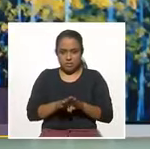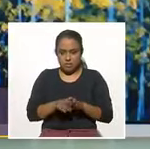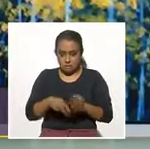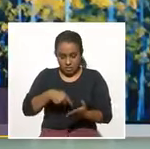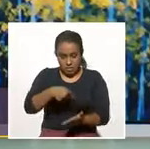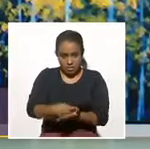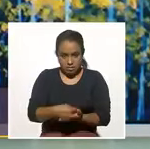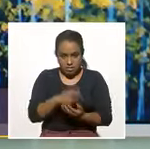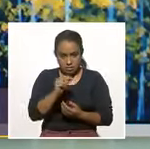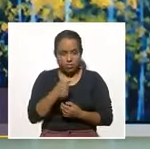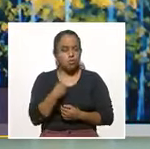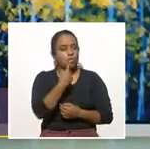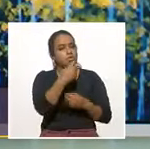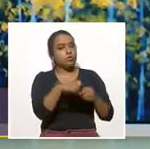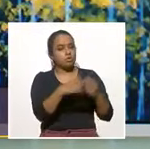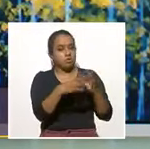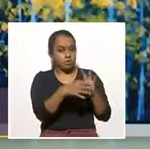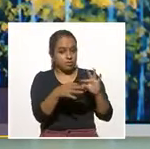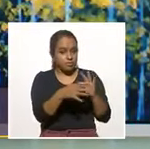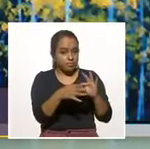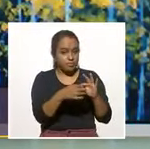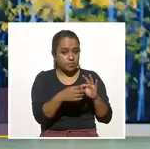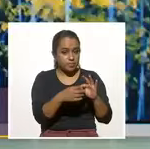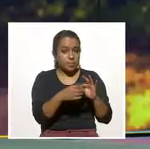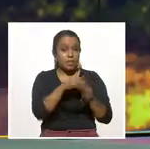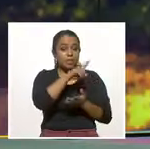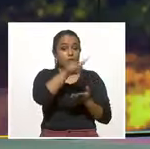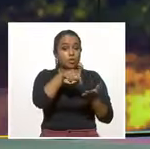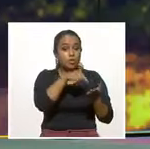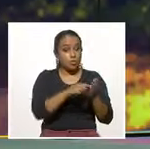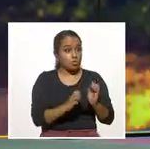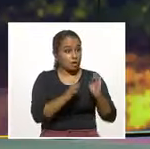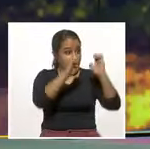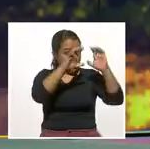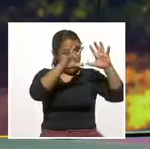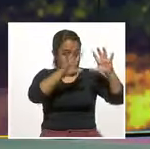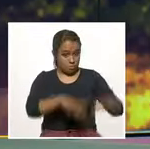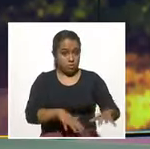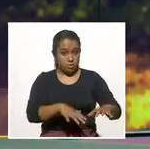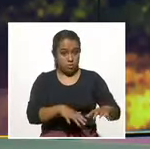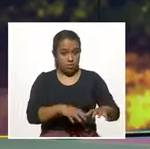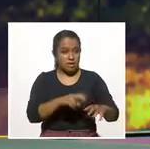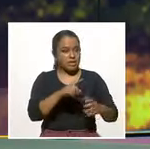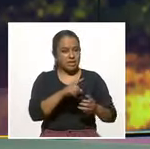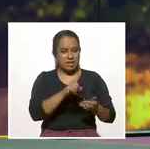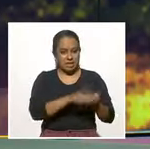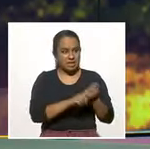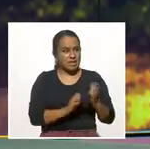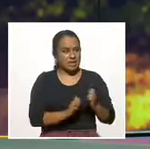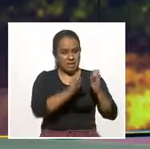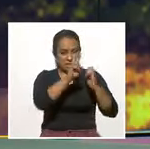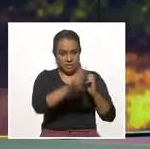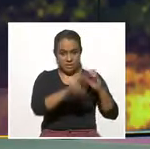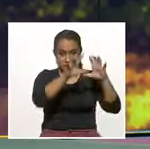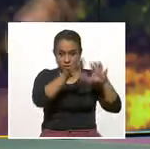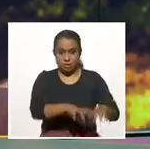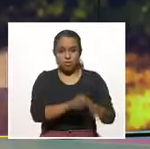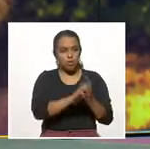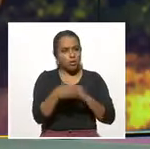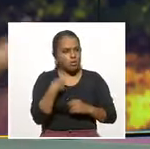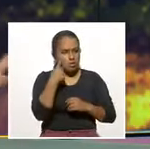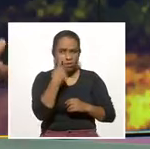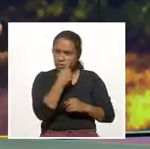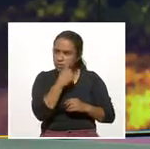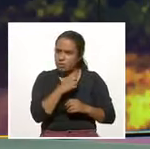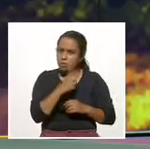ver, quiero aclarar, lo que se comenta en lugares donde ha habido colapsos, sí, colapsos de estructuras. Si yo percibo que el sismo